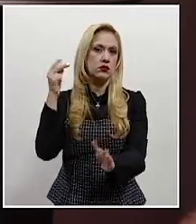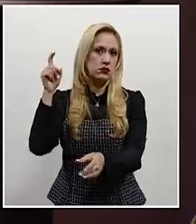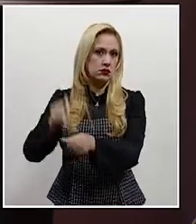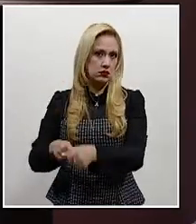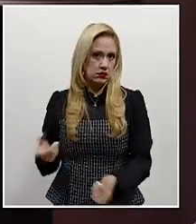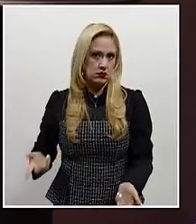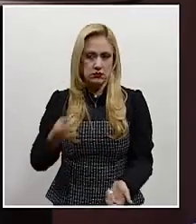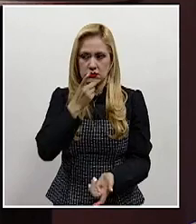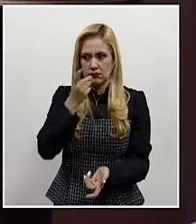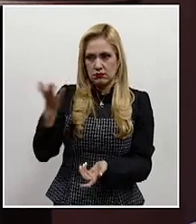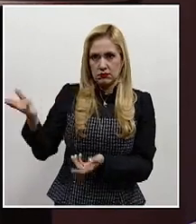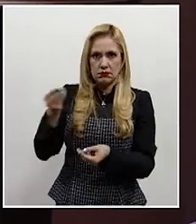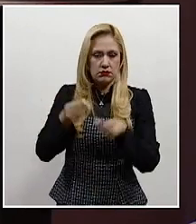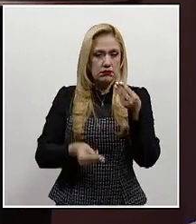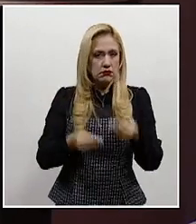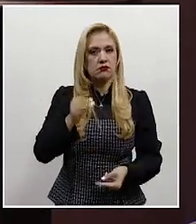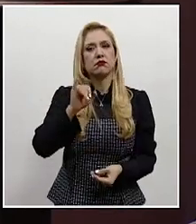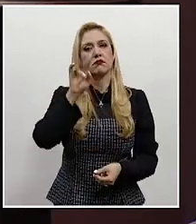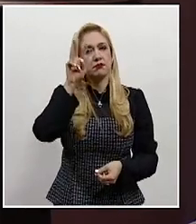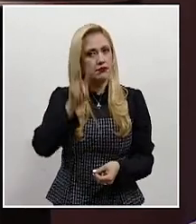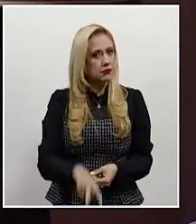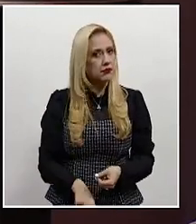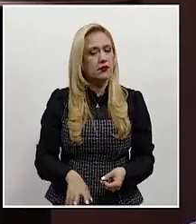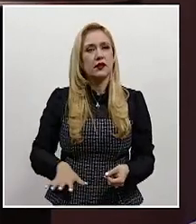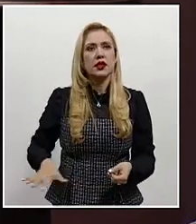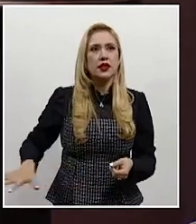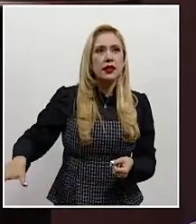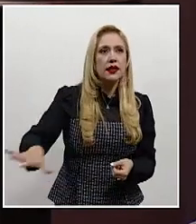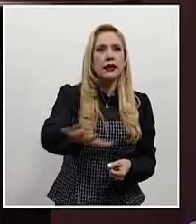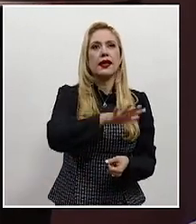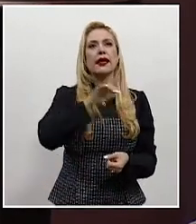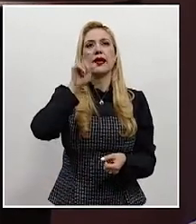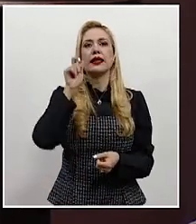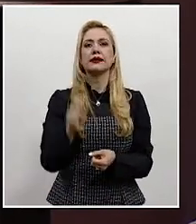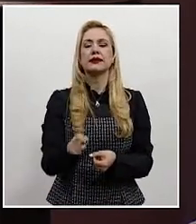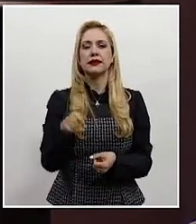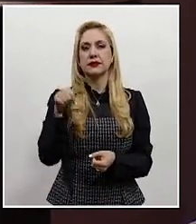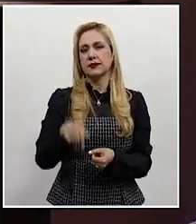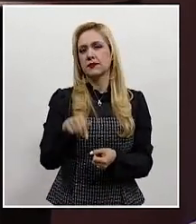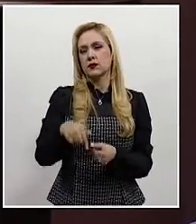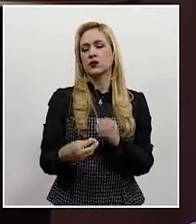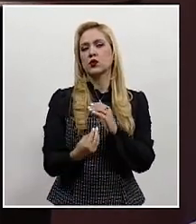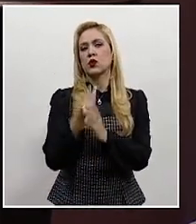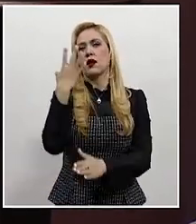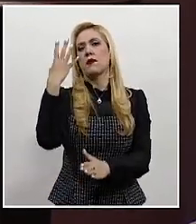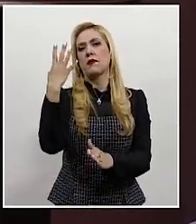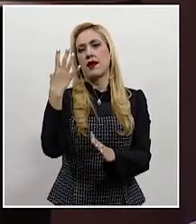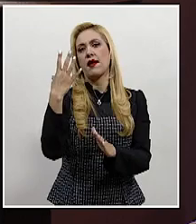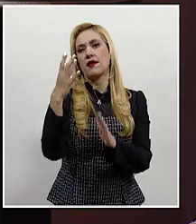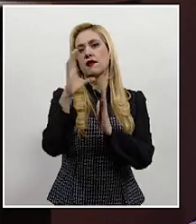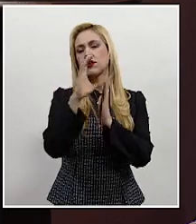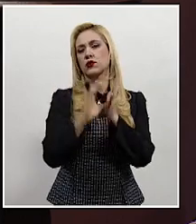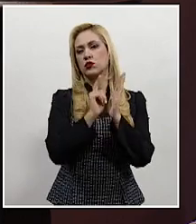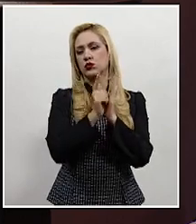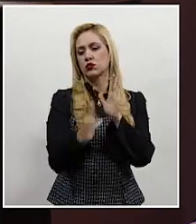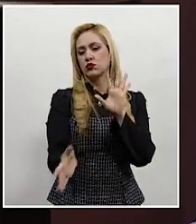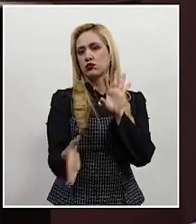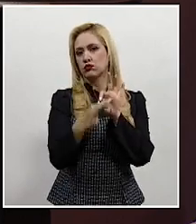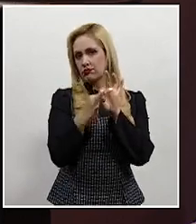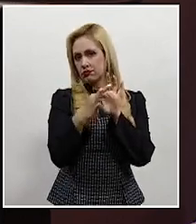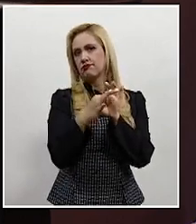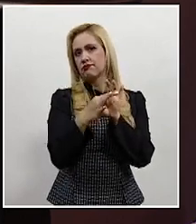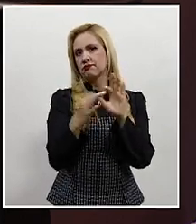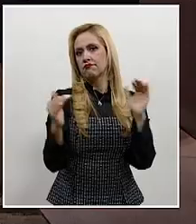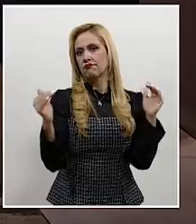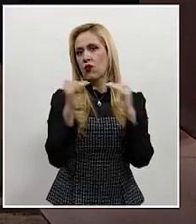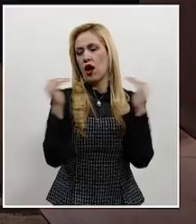la magistrada, pues forman parte ya de nuestra norma máxima al tener este grado constitucional. Y